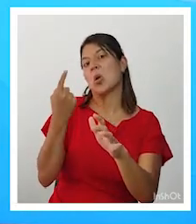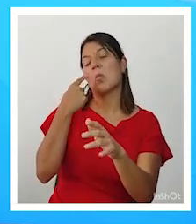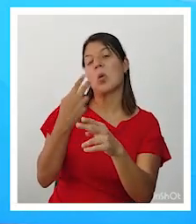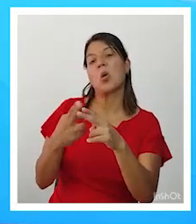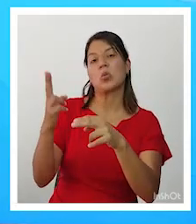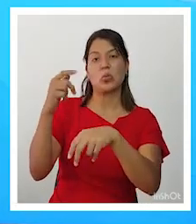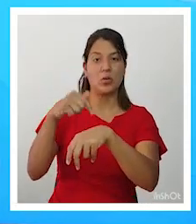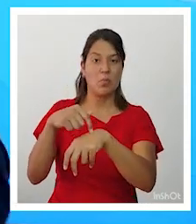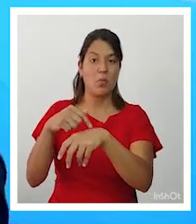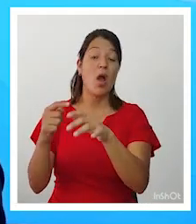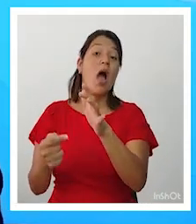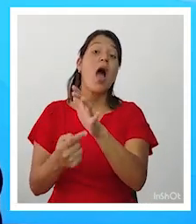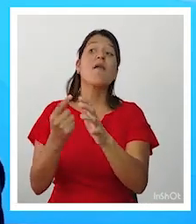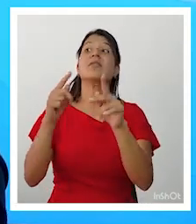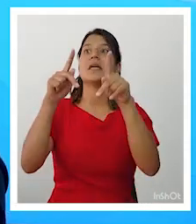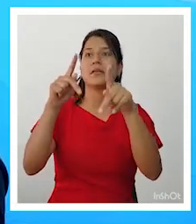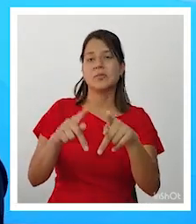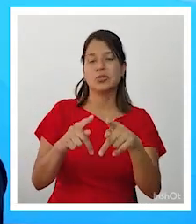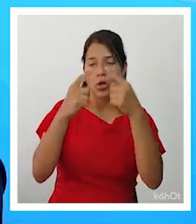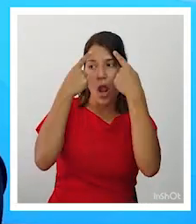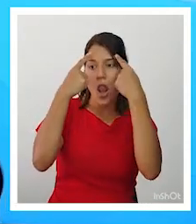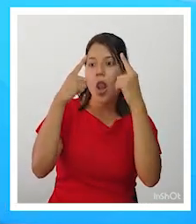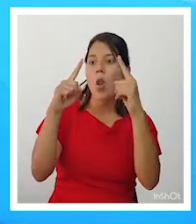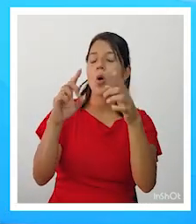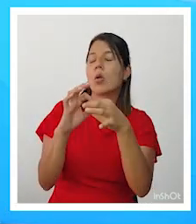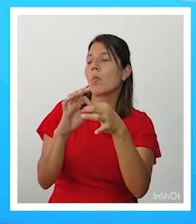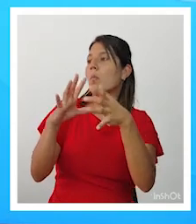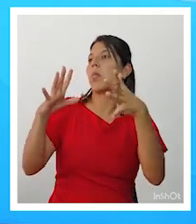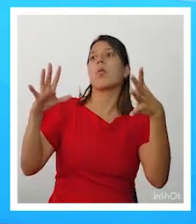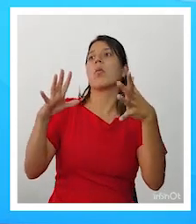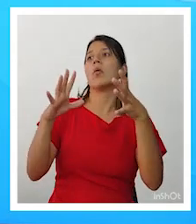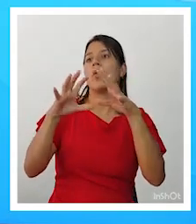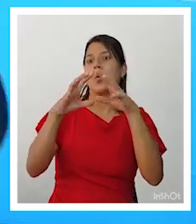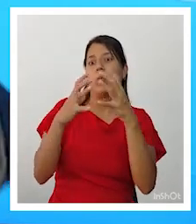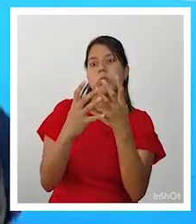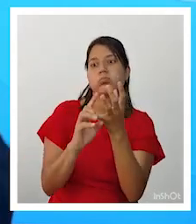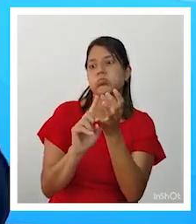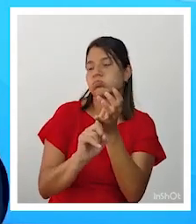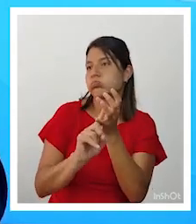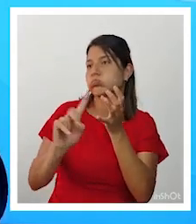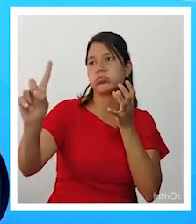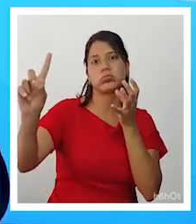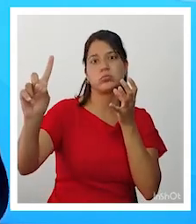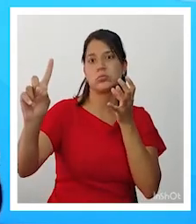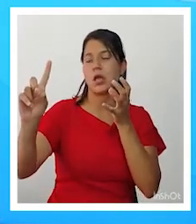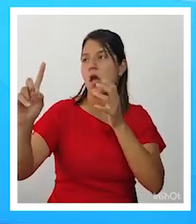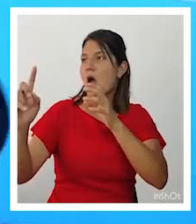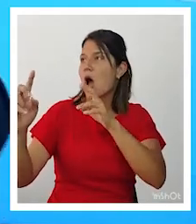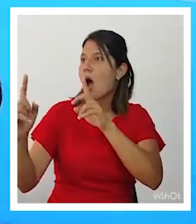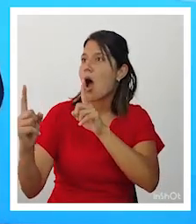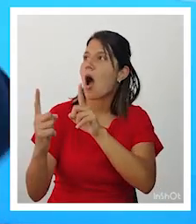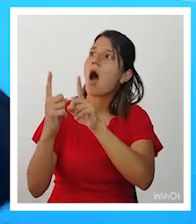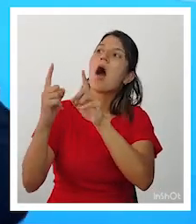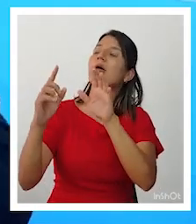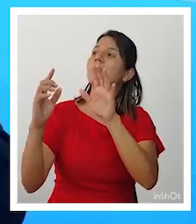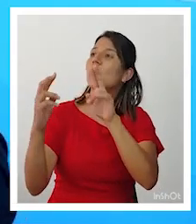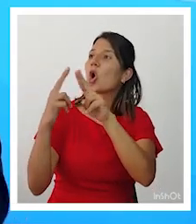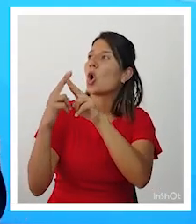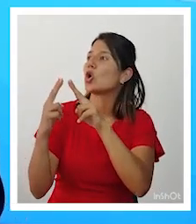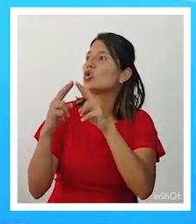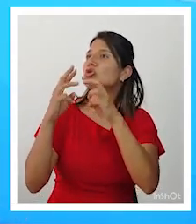logra salir de esta burbuja y encuentra un mundo por explorar y va pasando de un lugar a